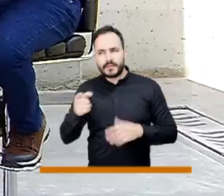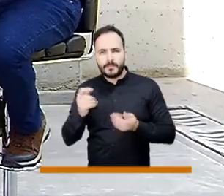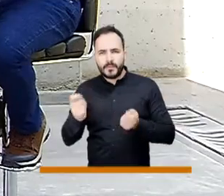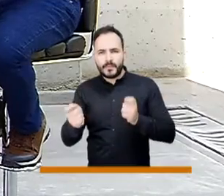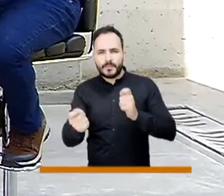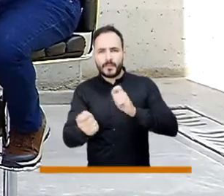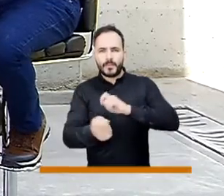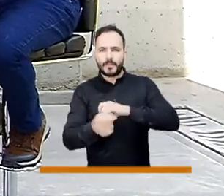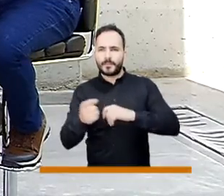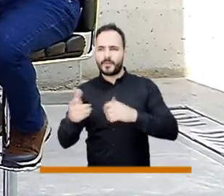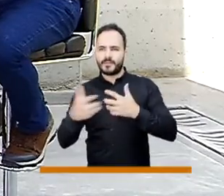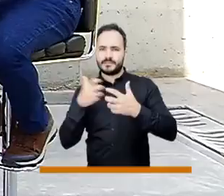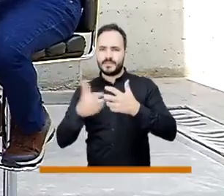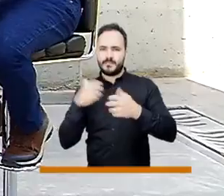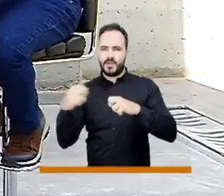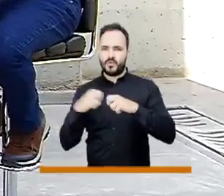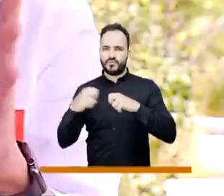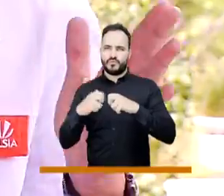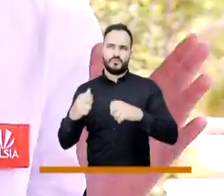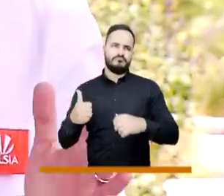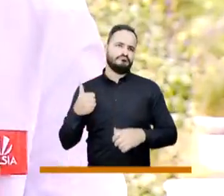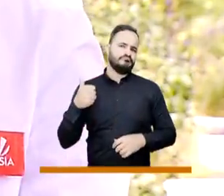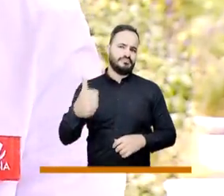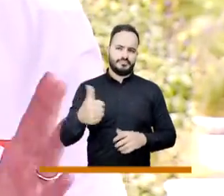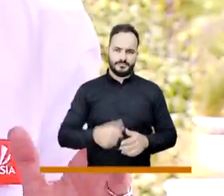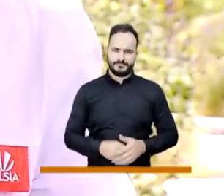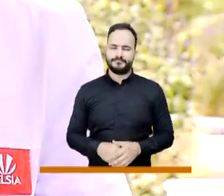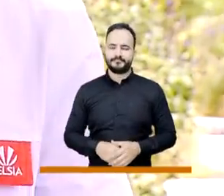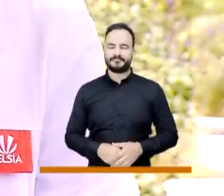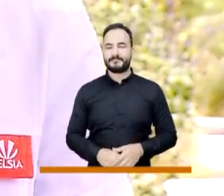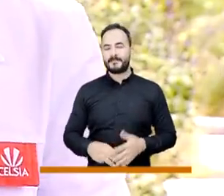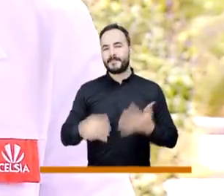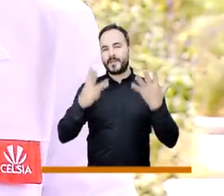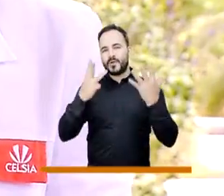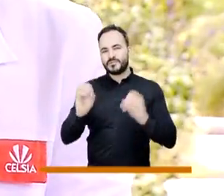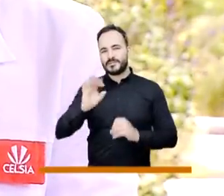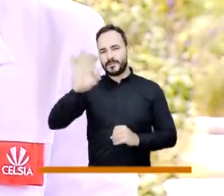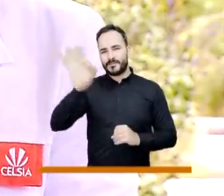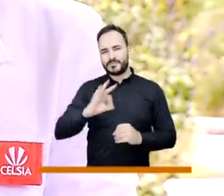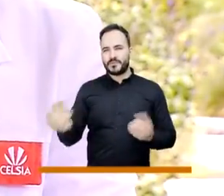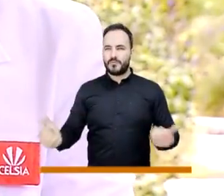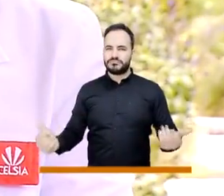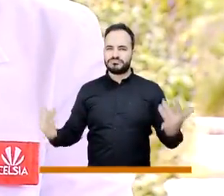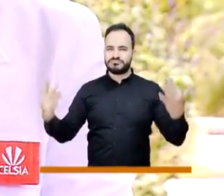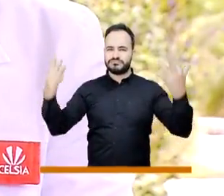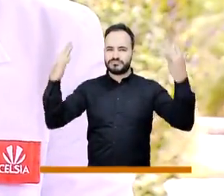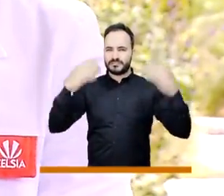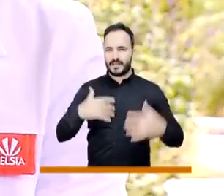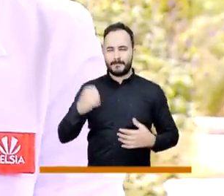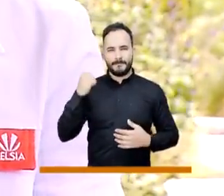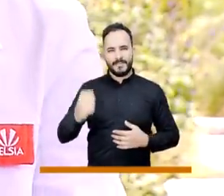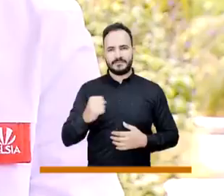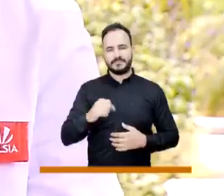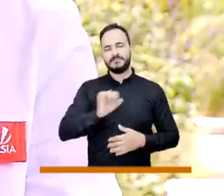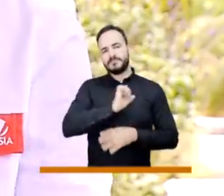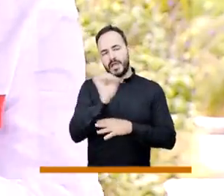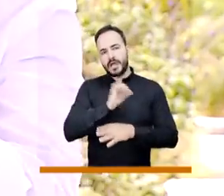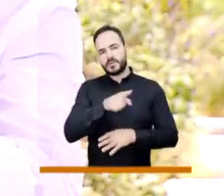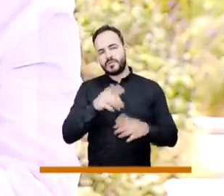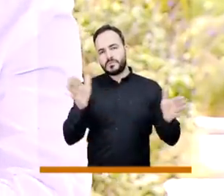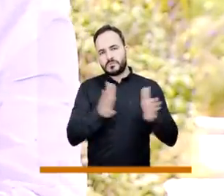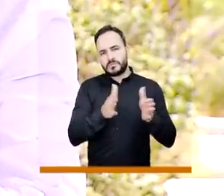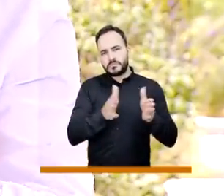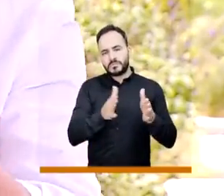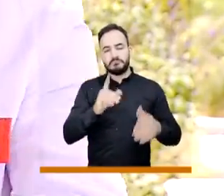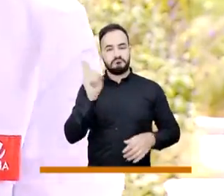irlos electrificando poco a poco, eso daría una ventaja enorme. El 80% de las emisiones de transporte la produce no el